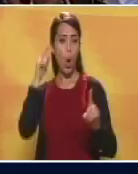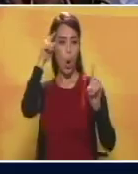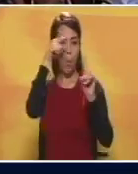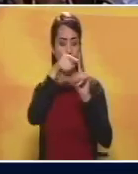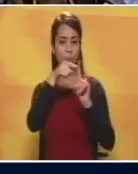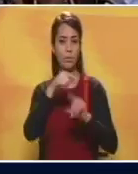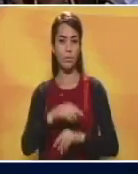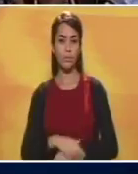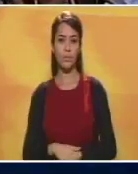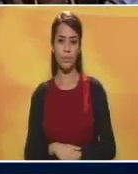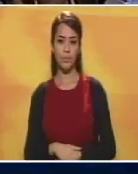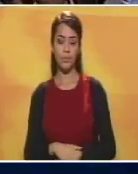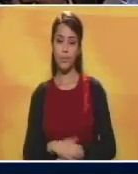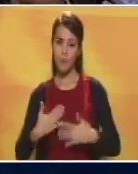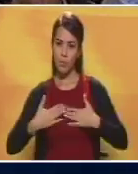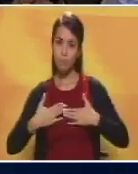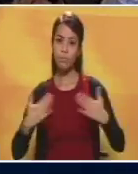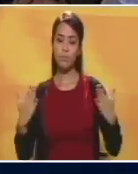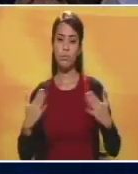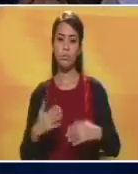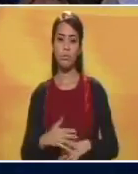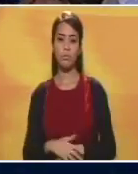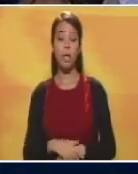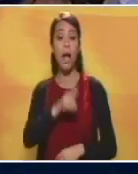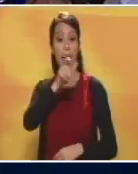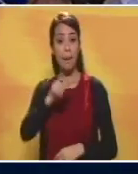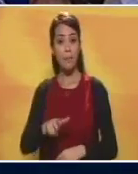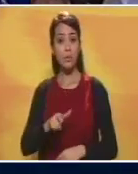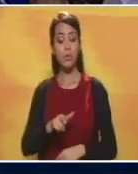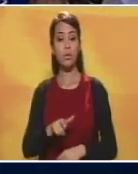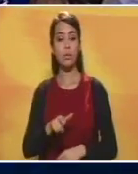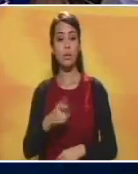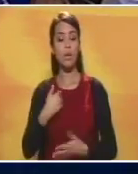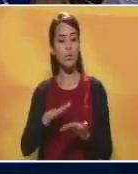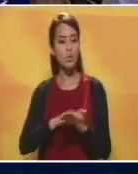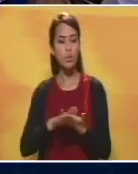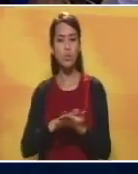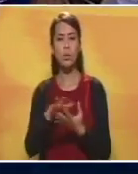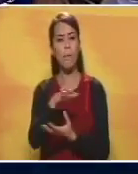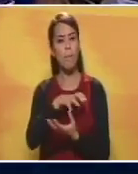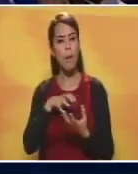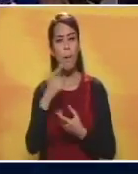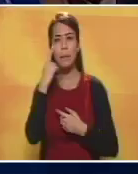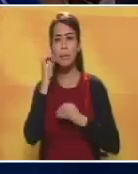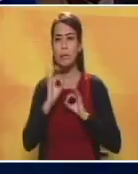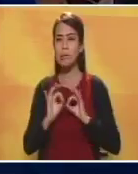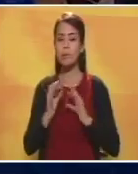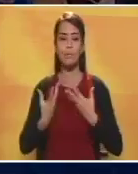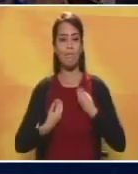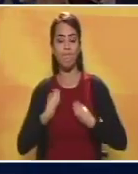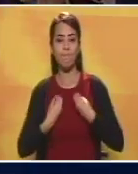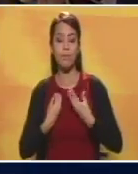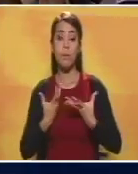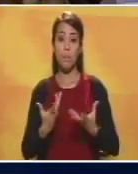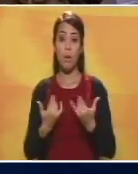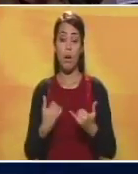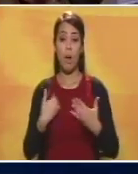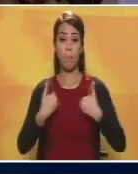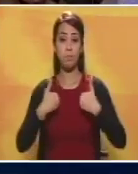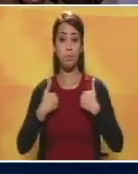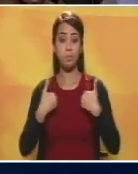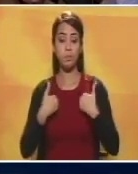objetivo, que permita a la mayoría de los ciudadanos resolver sus grandes expectativas bajo la situación de